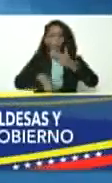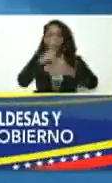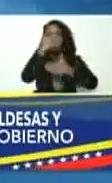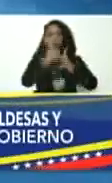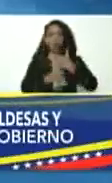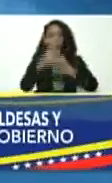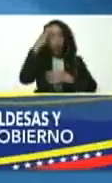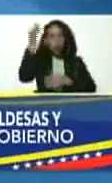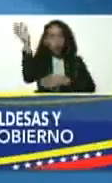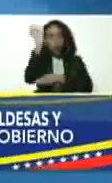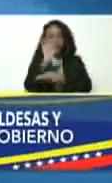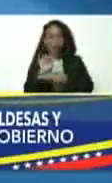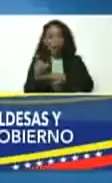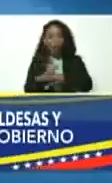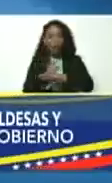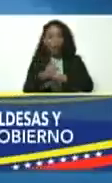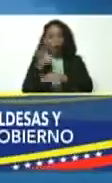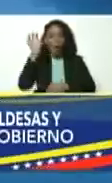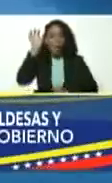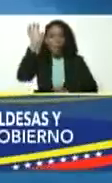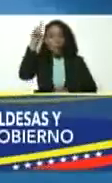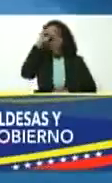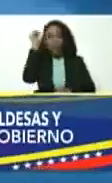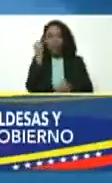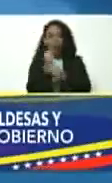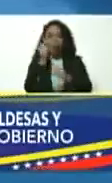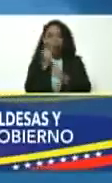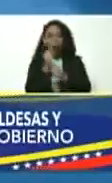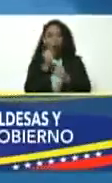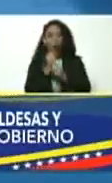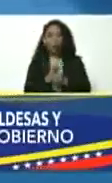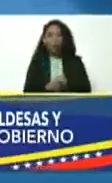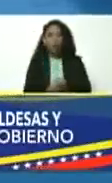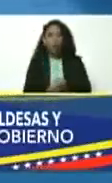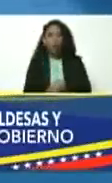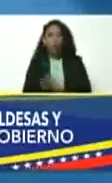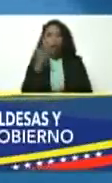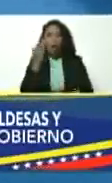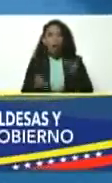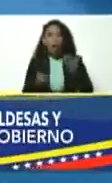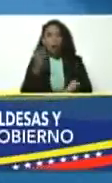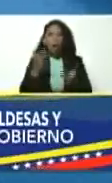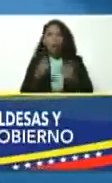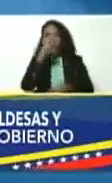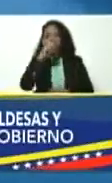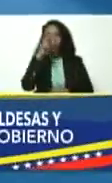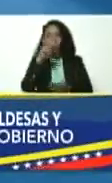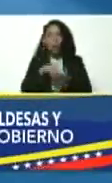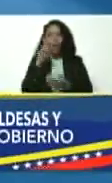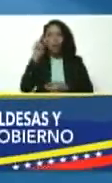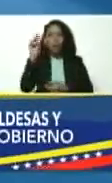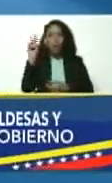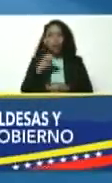consejo federal de gobierno en el mapa de obras el balance del año 2022